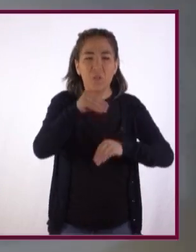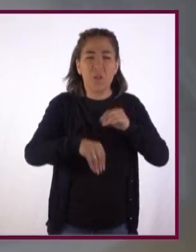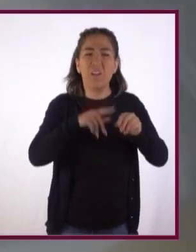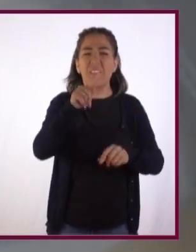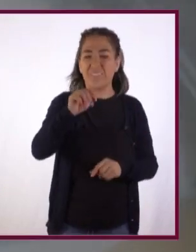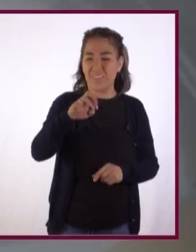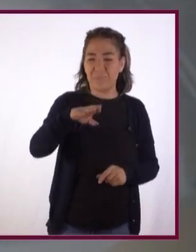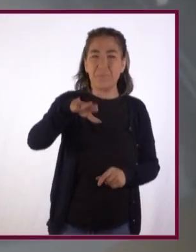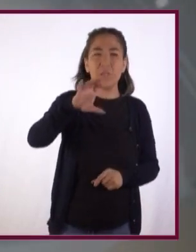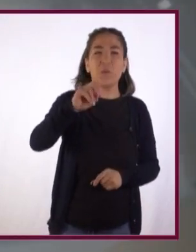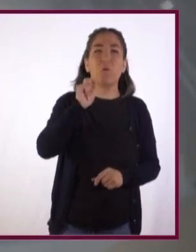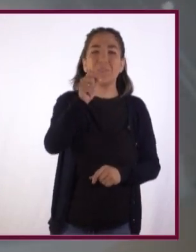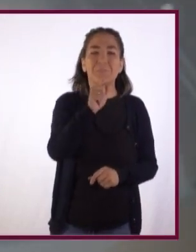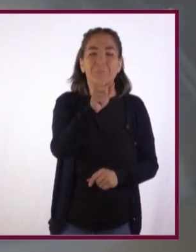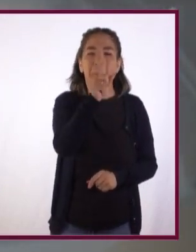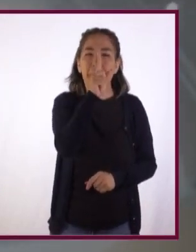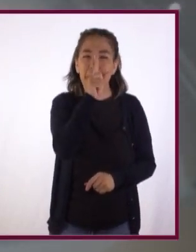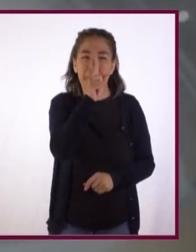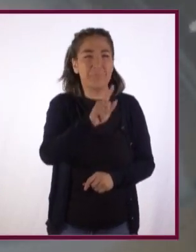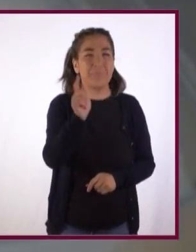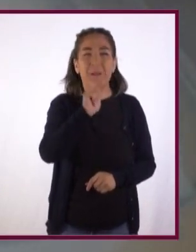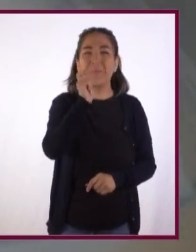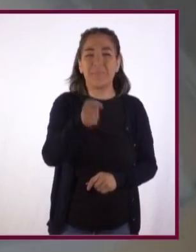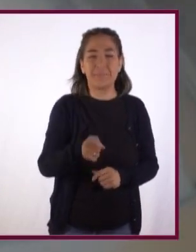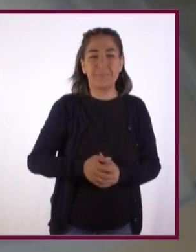tratamiento térmico como el del templado,